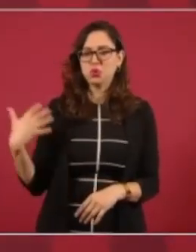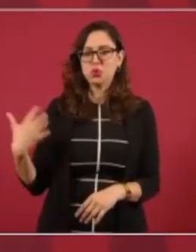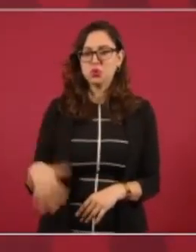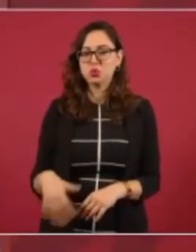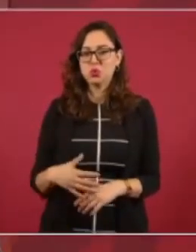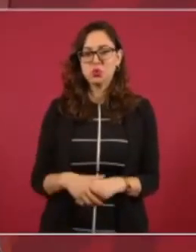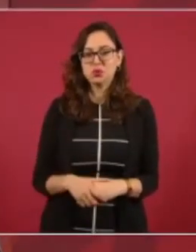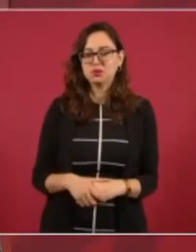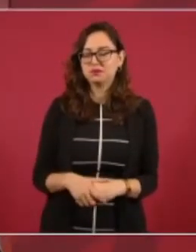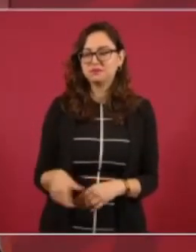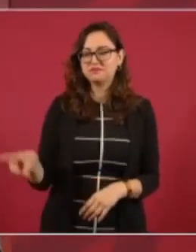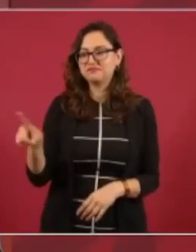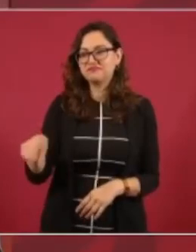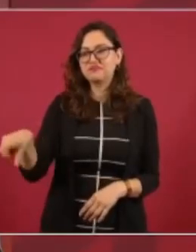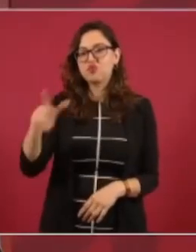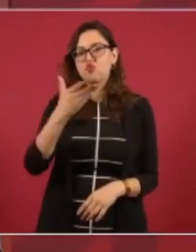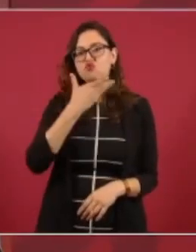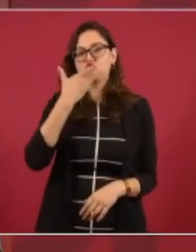sumisos.